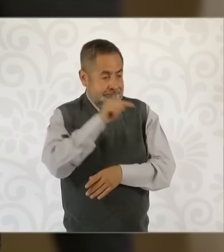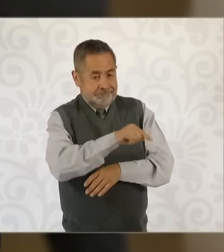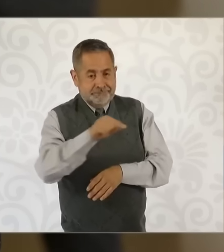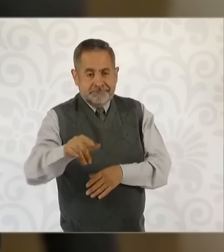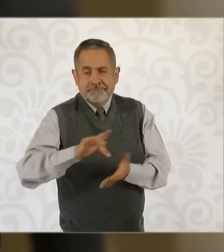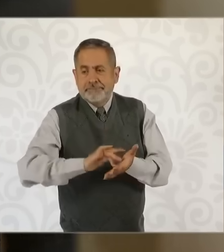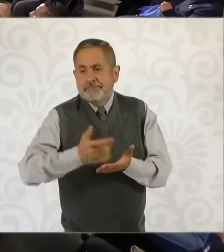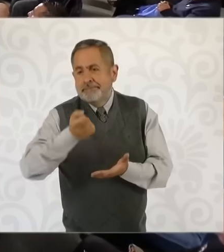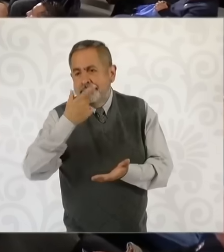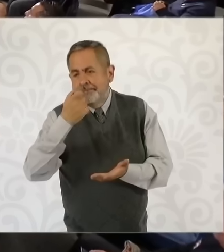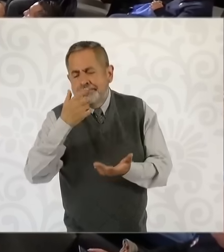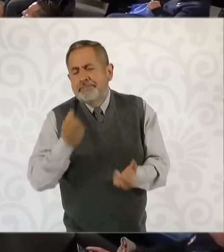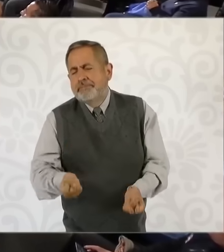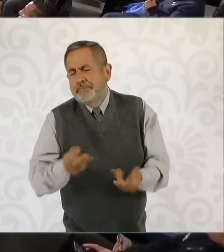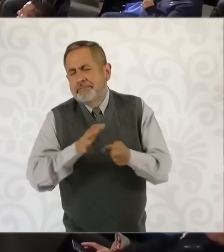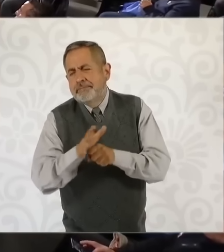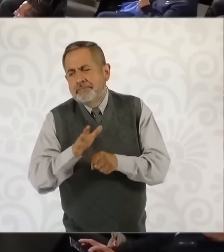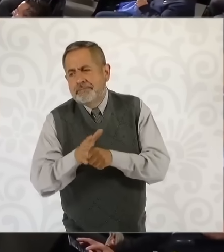van a tener.